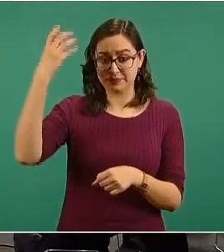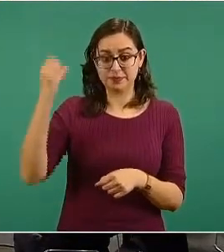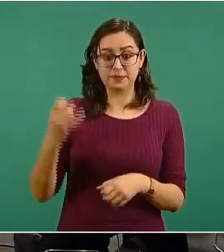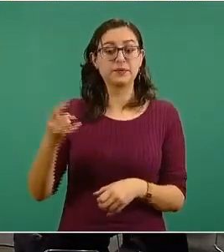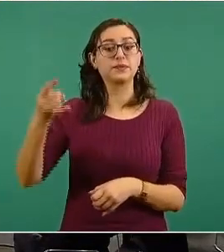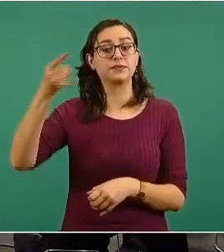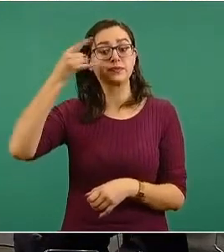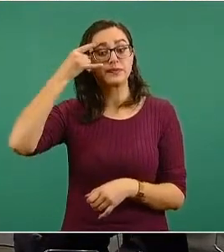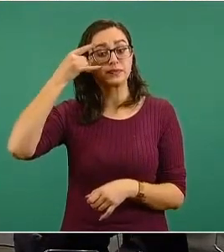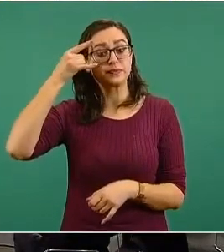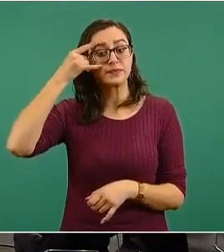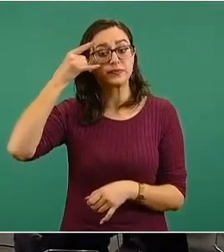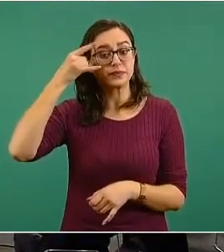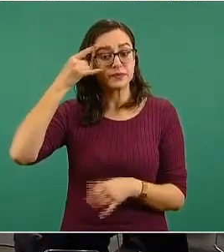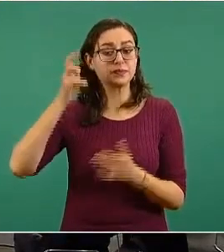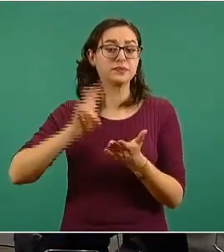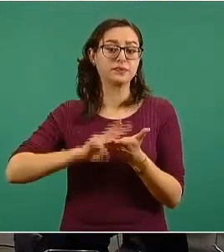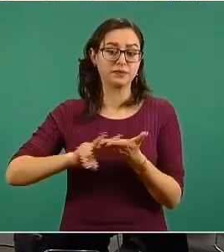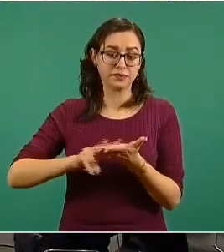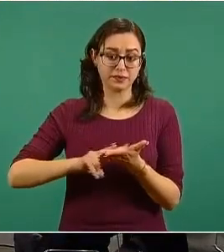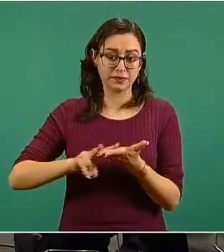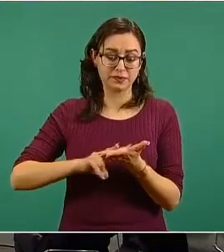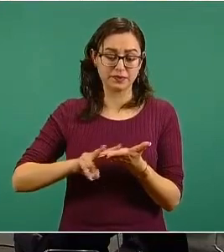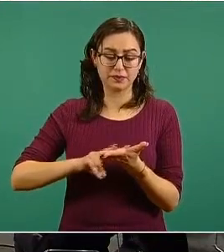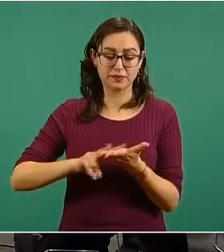Campeche en verde,